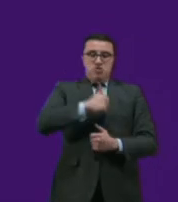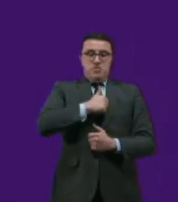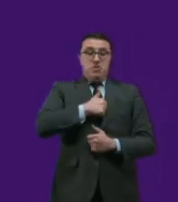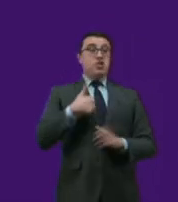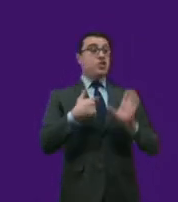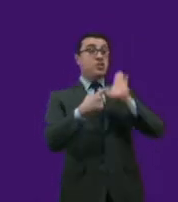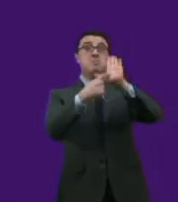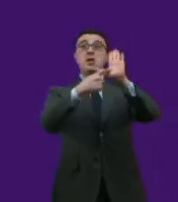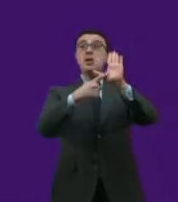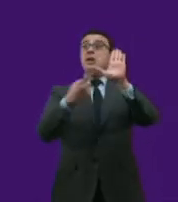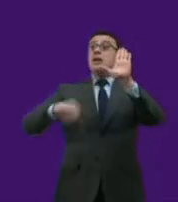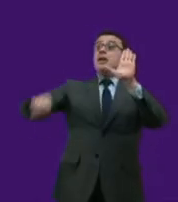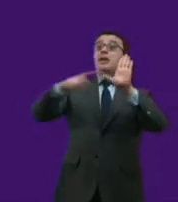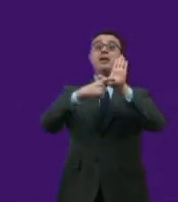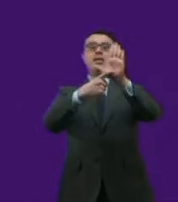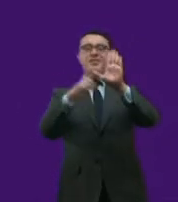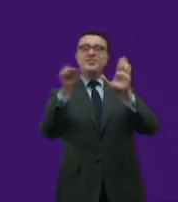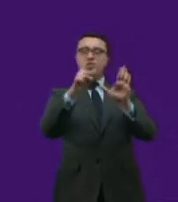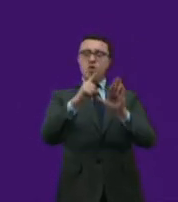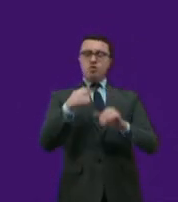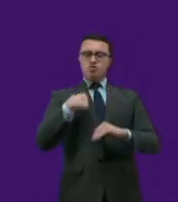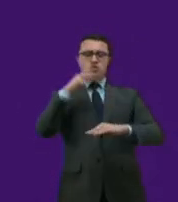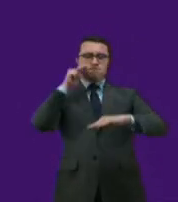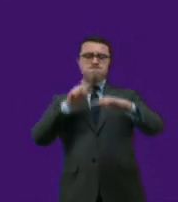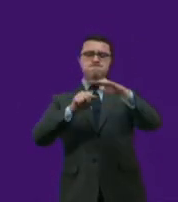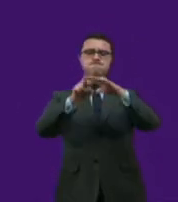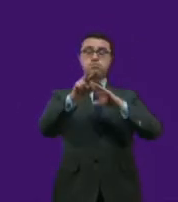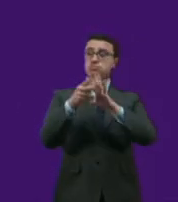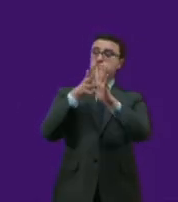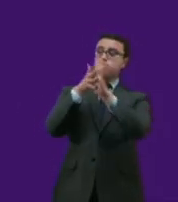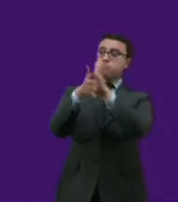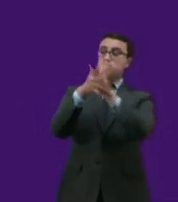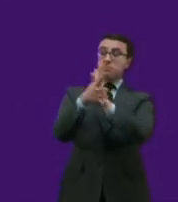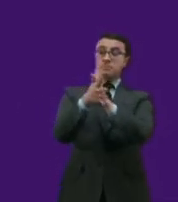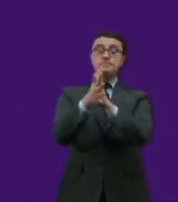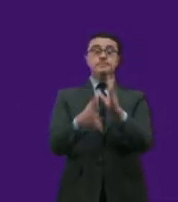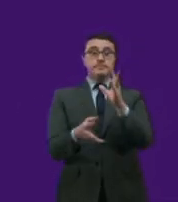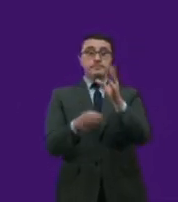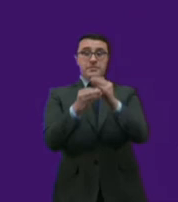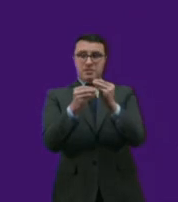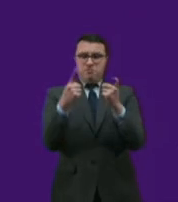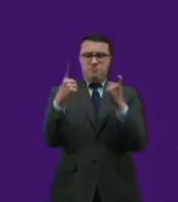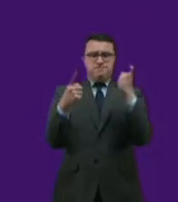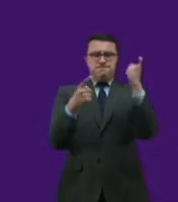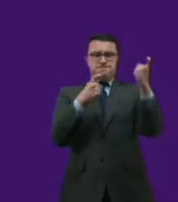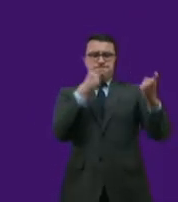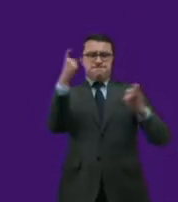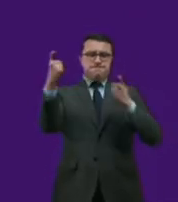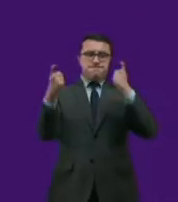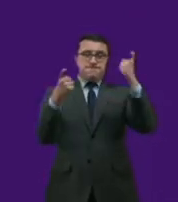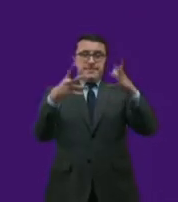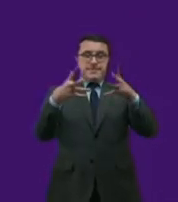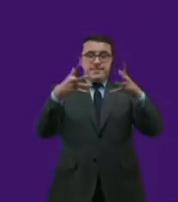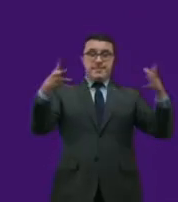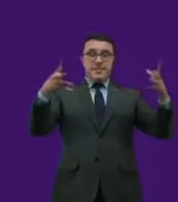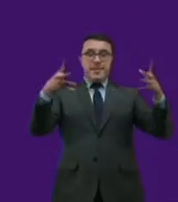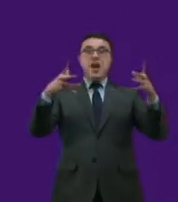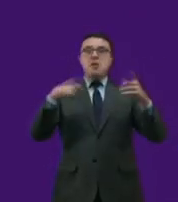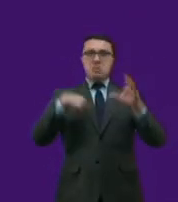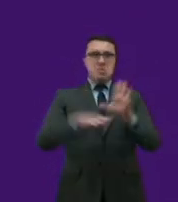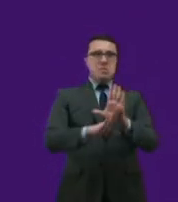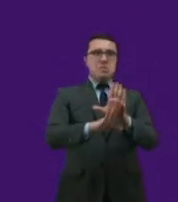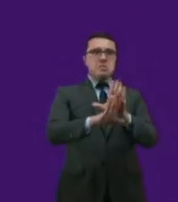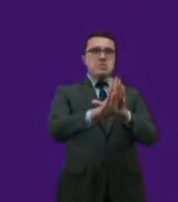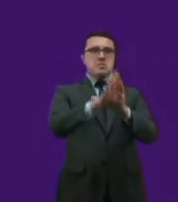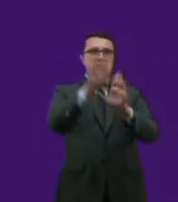nadie, sino simplemente contar tu visión, que esté enmarcada en un mercado lo suficientemente grande para poder crecer,